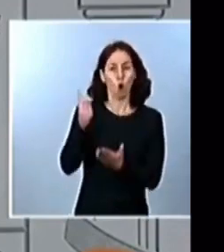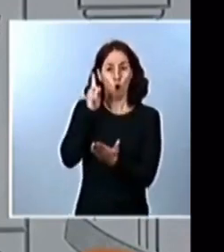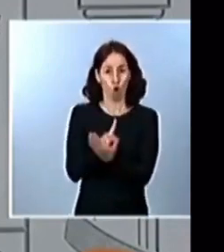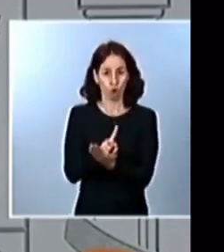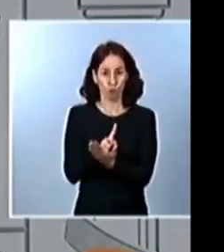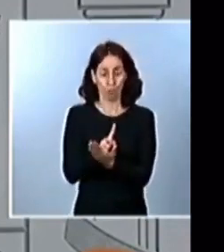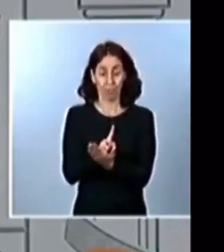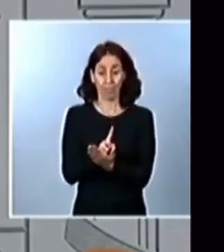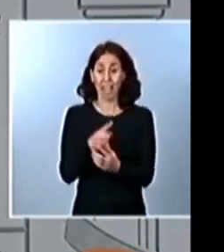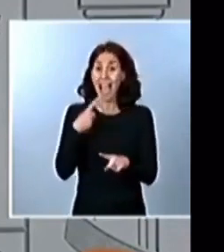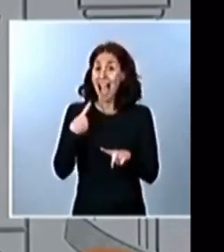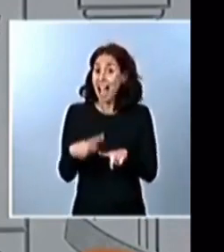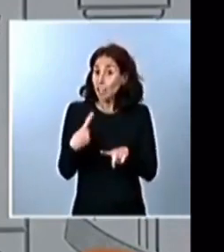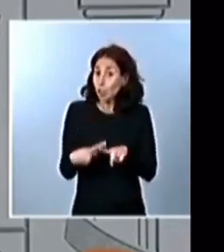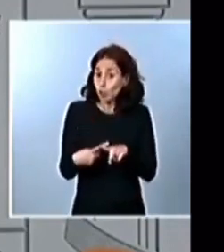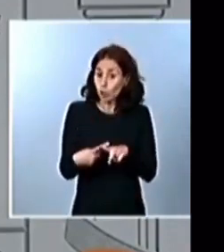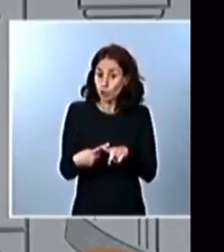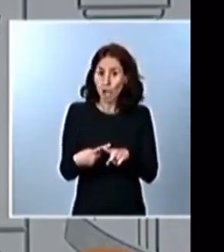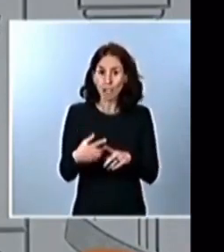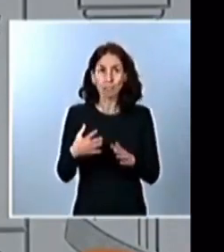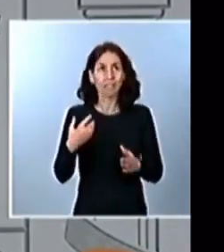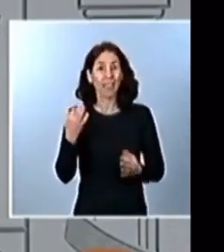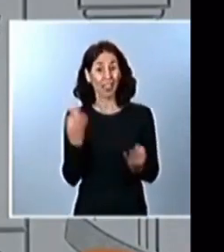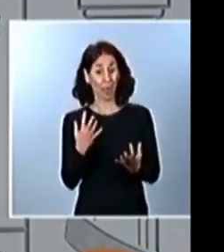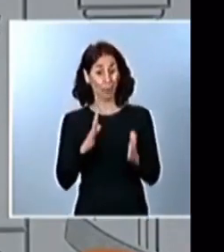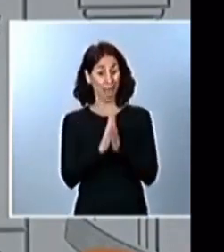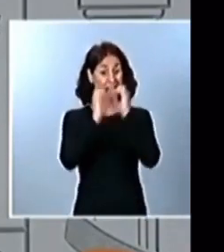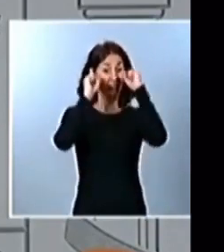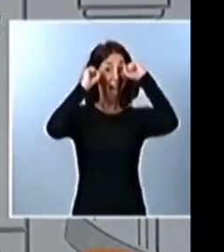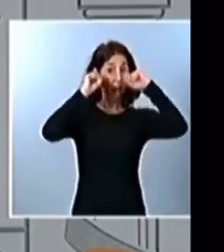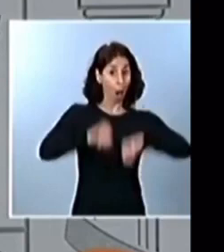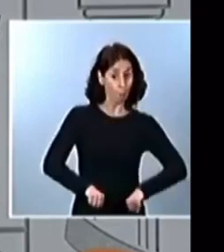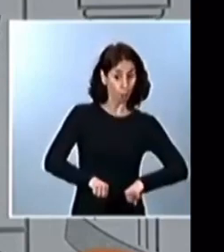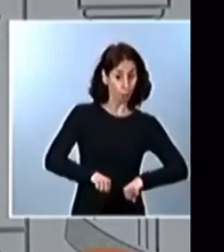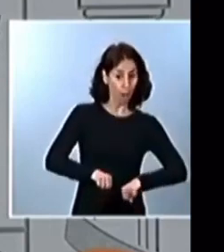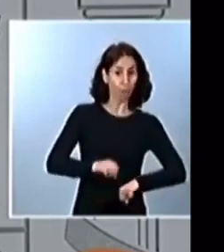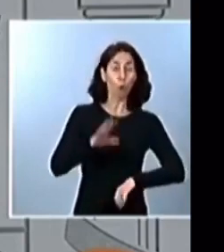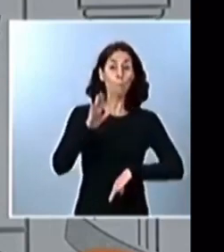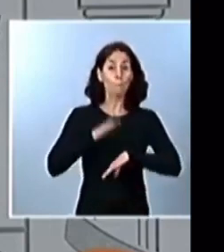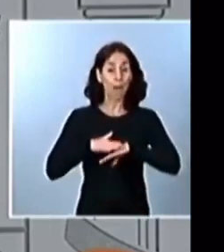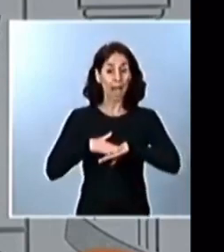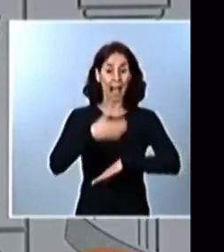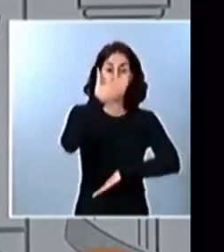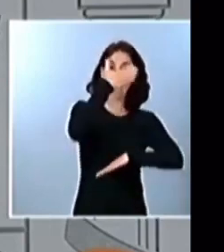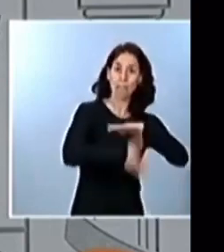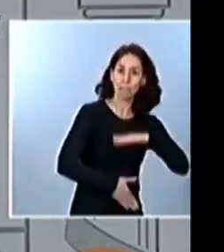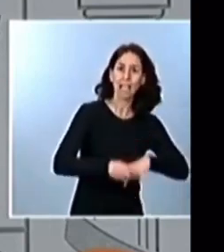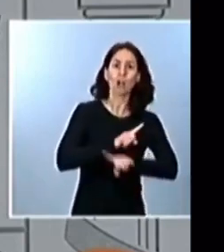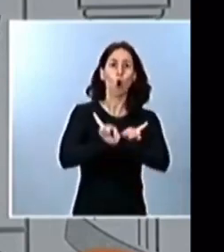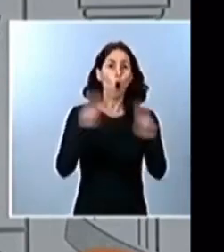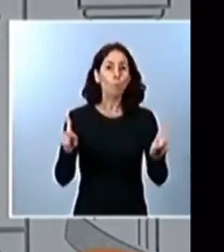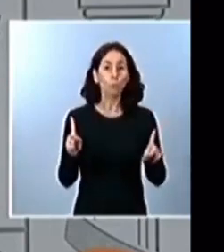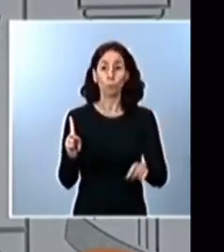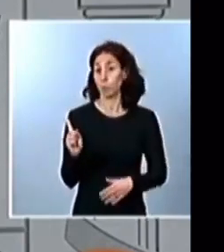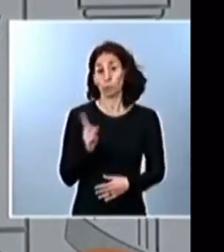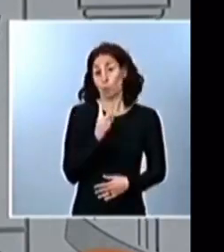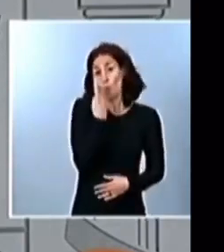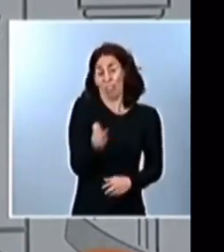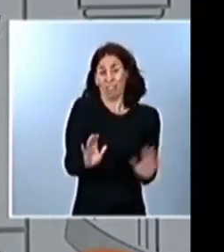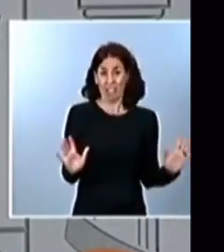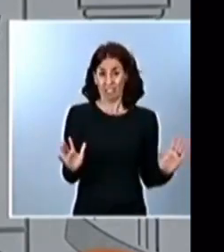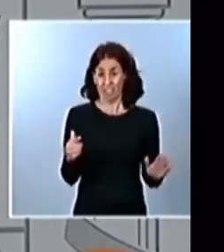que tengan que ser aprobadas para ser limitadas o prohibidas. Porque sabemos lo que tenemos que hacer. Lo que tenemos que hacer es limitar